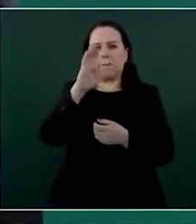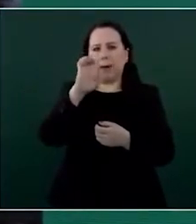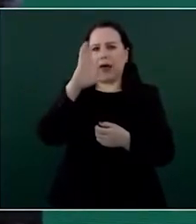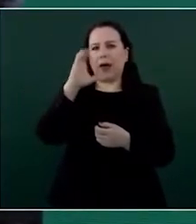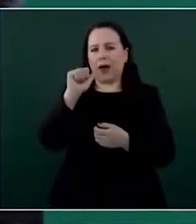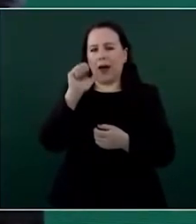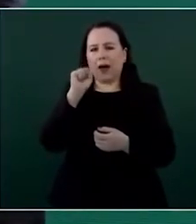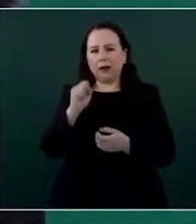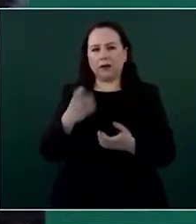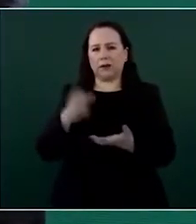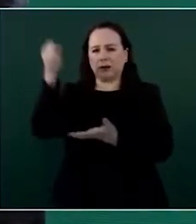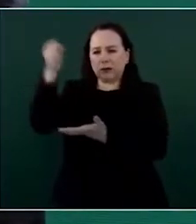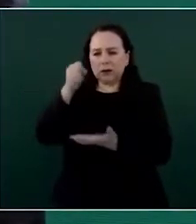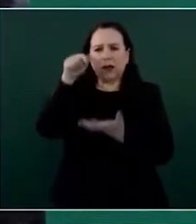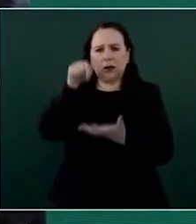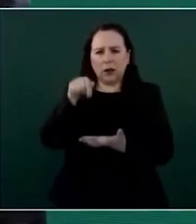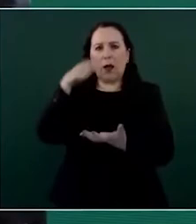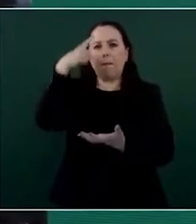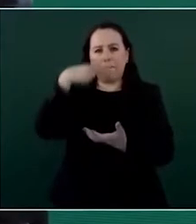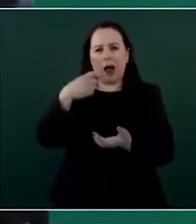va a la compra de vacunas.